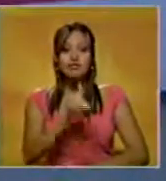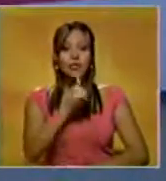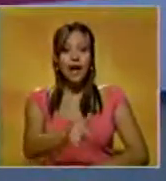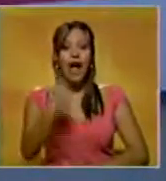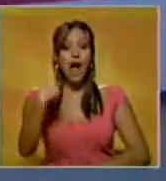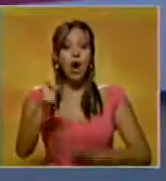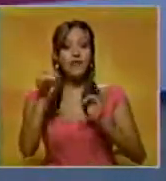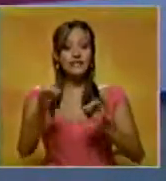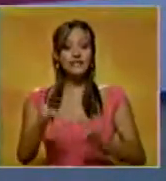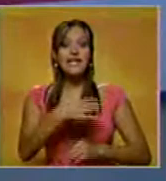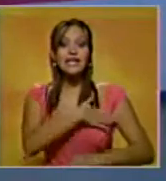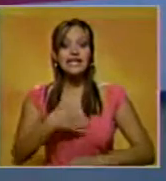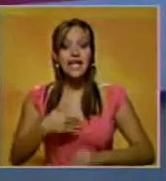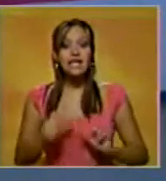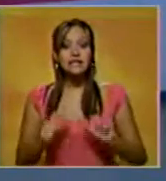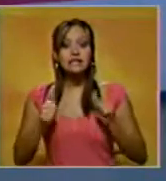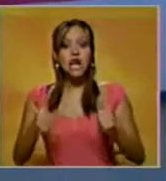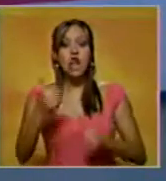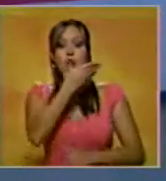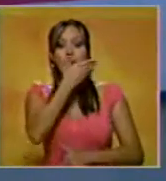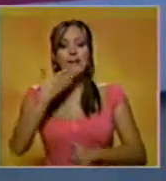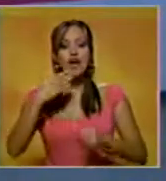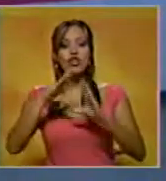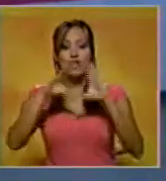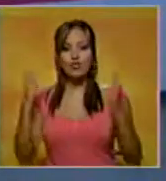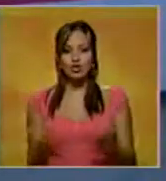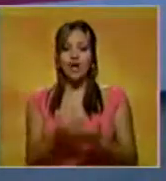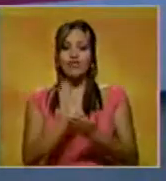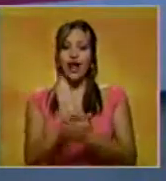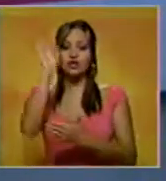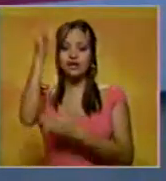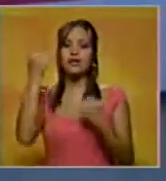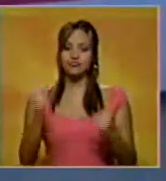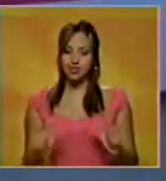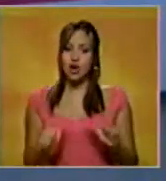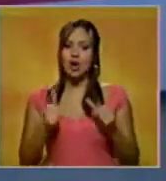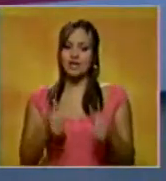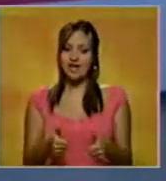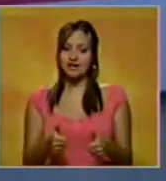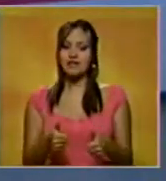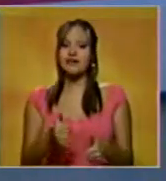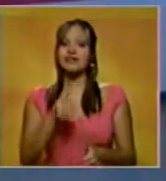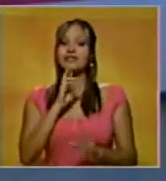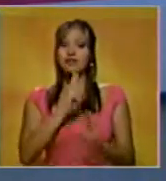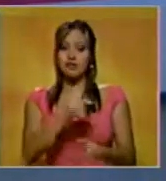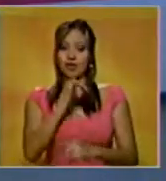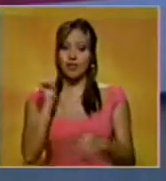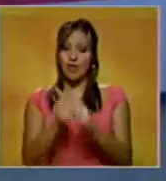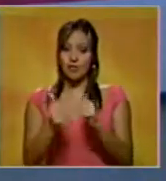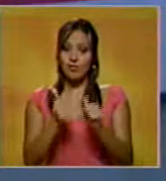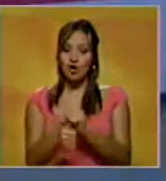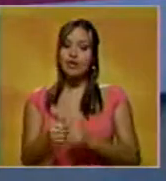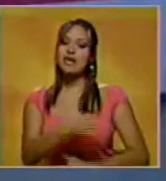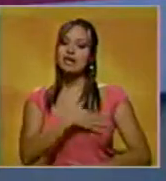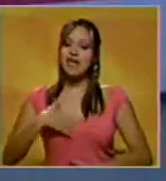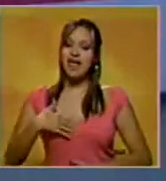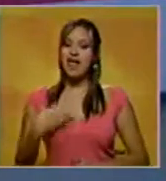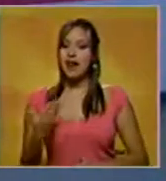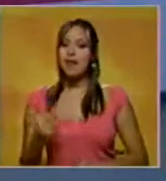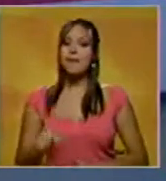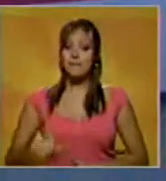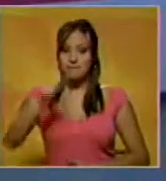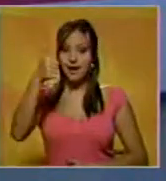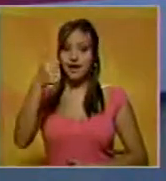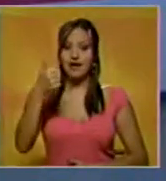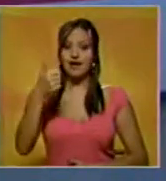busca definitivamente abrirse paso en el mejor baloncesto del mundo. Con esto vamos a arrancar este adelanto deportivo, buscando definitivamente aumentar